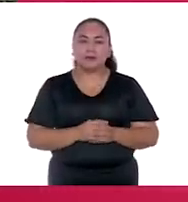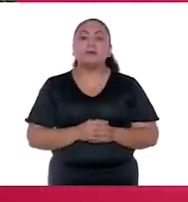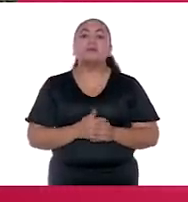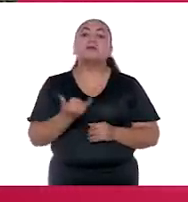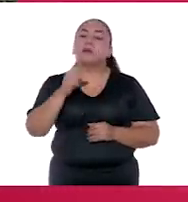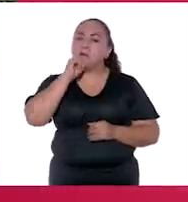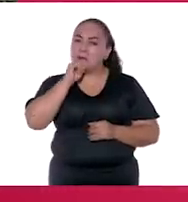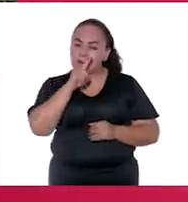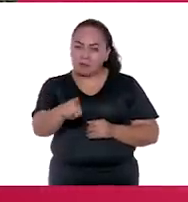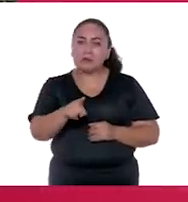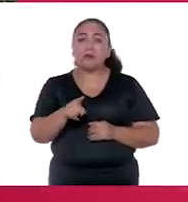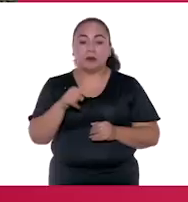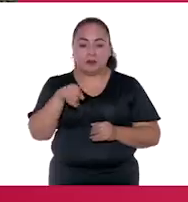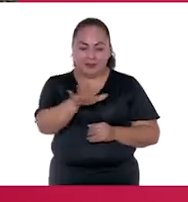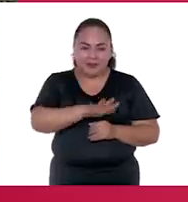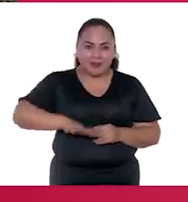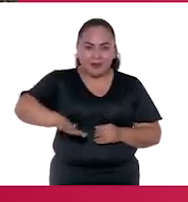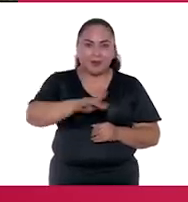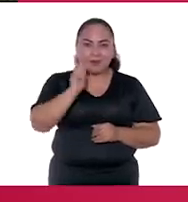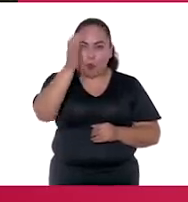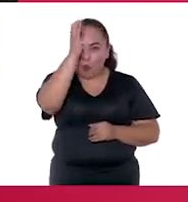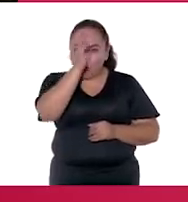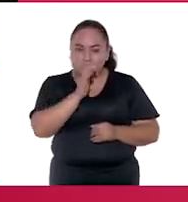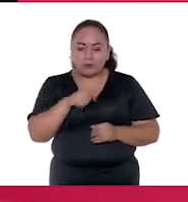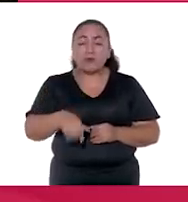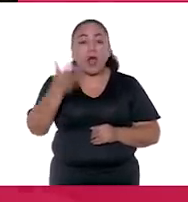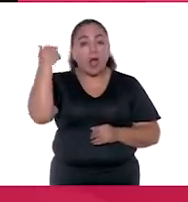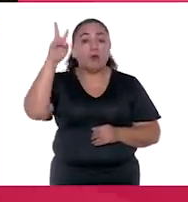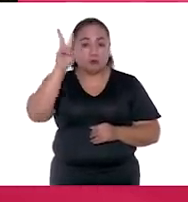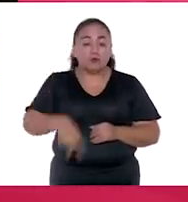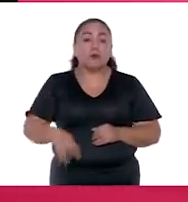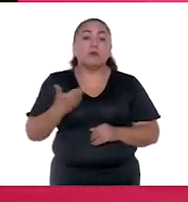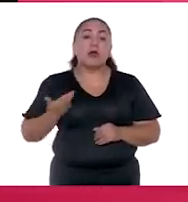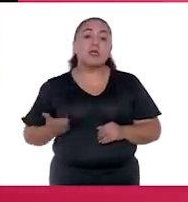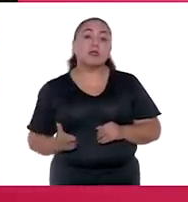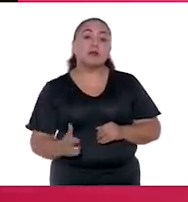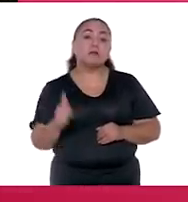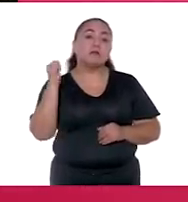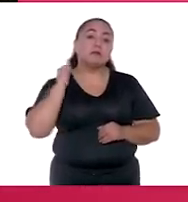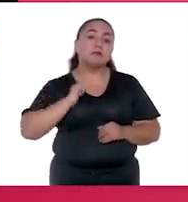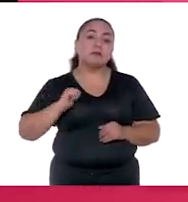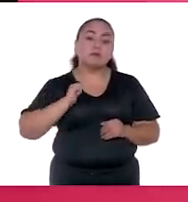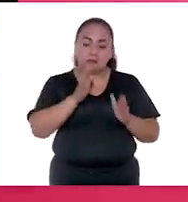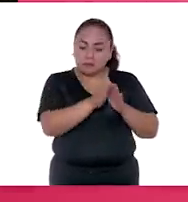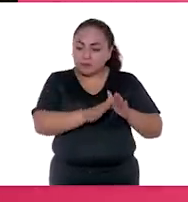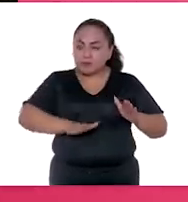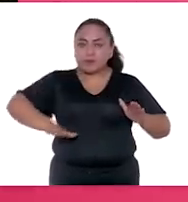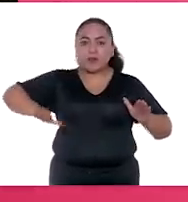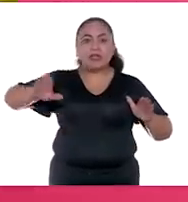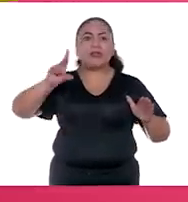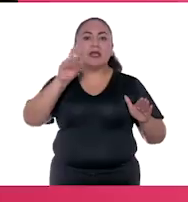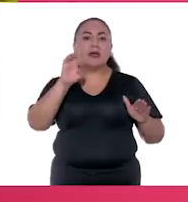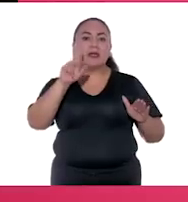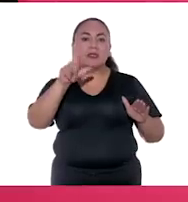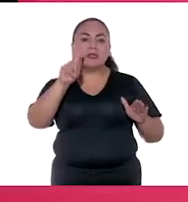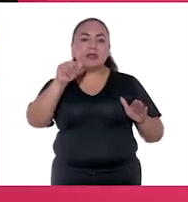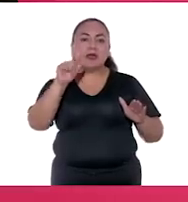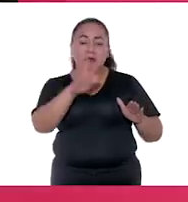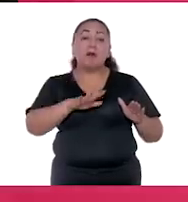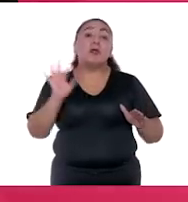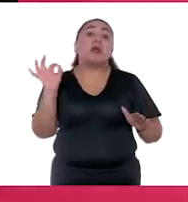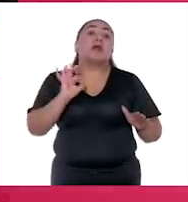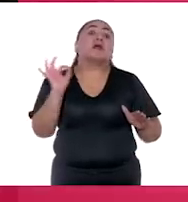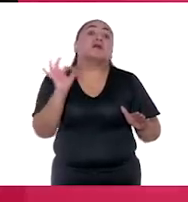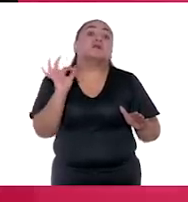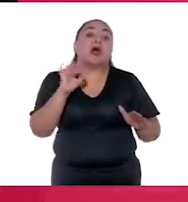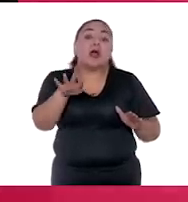También se ha determinado que esta región de Coahuila era un río que formó parte de un delta muy grande y que probablemente había una laguna de